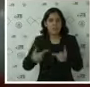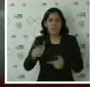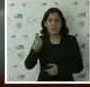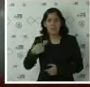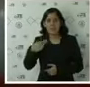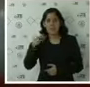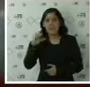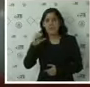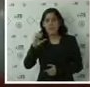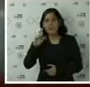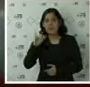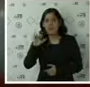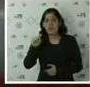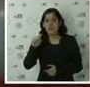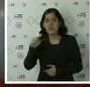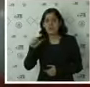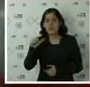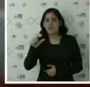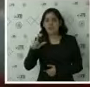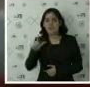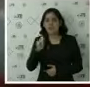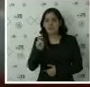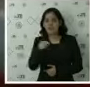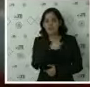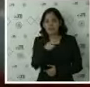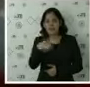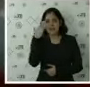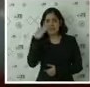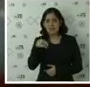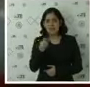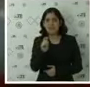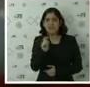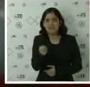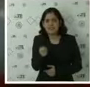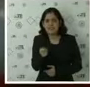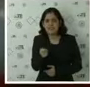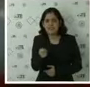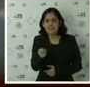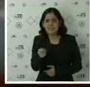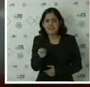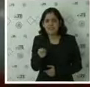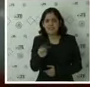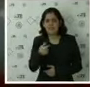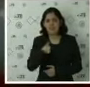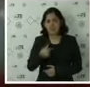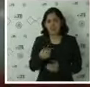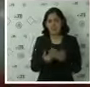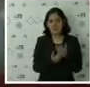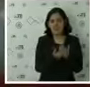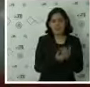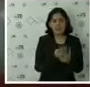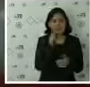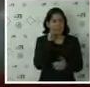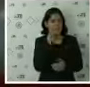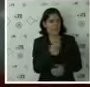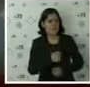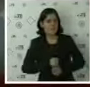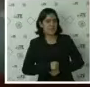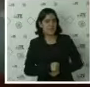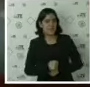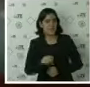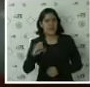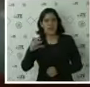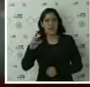que sí. Hoy veía yo justo una cápsula que hicieron sobre la generación de... Y yo les digo fuerte y